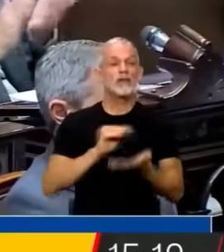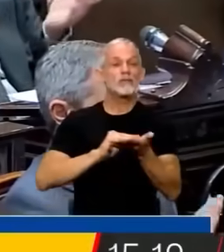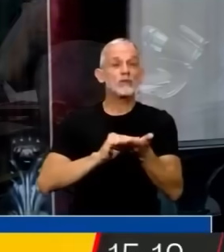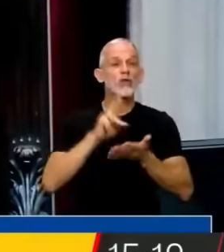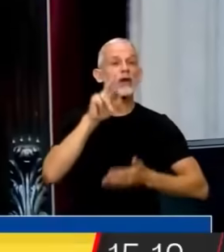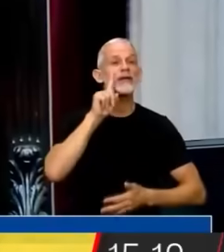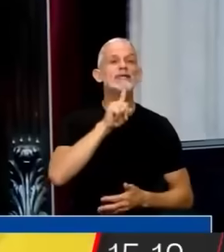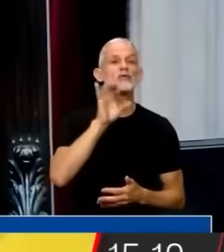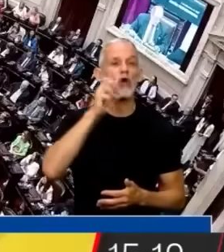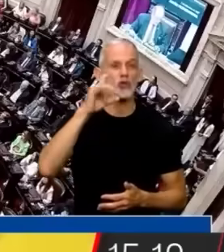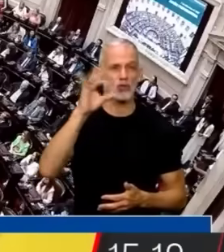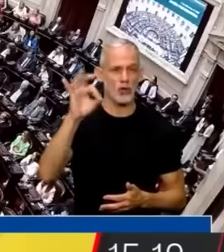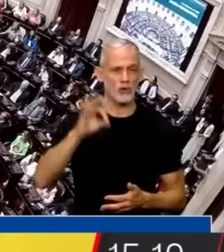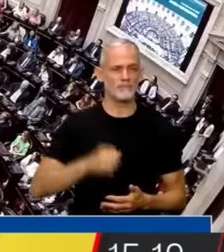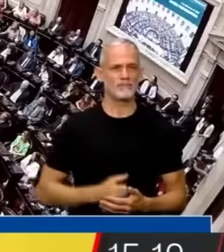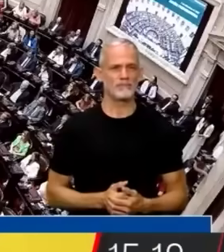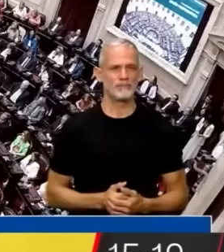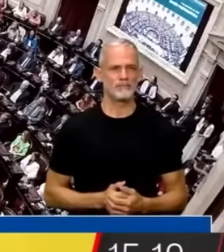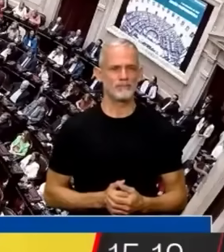Diputado Ritondo.